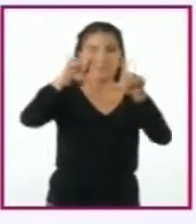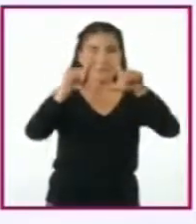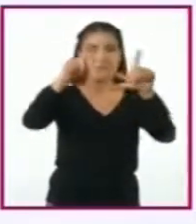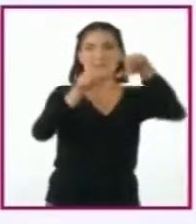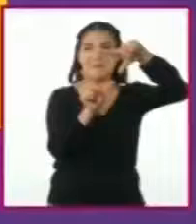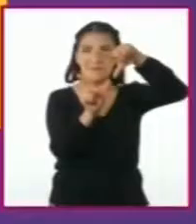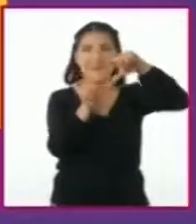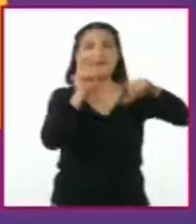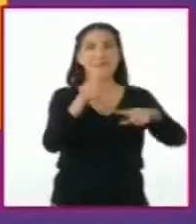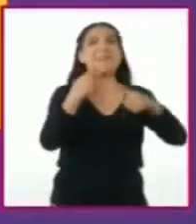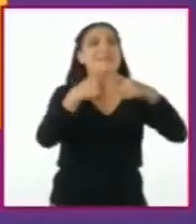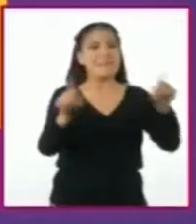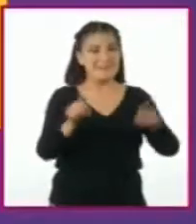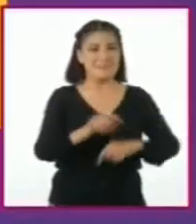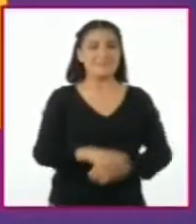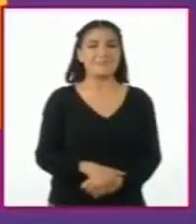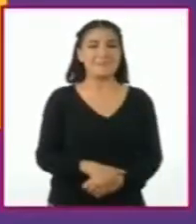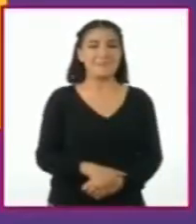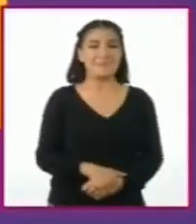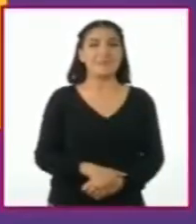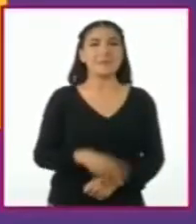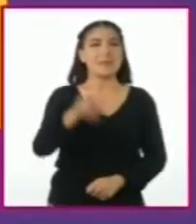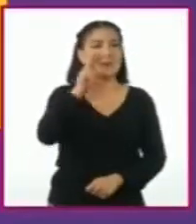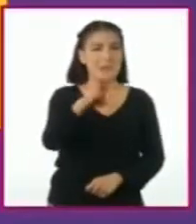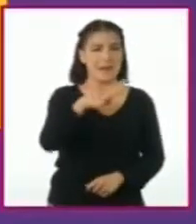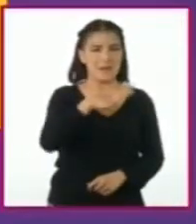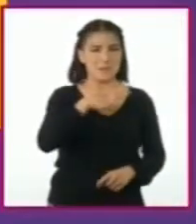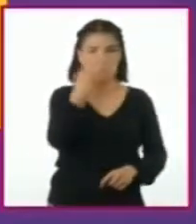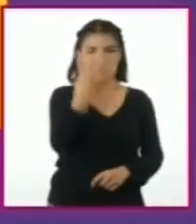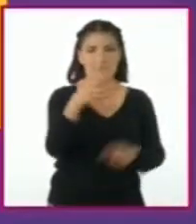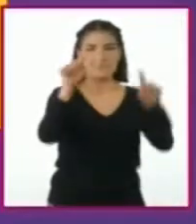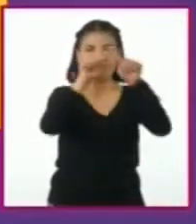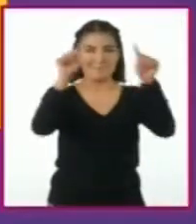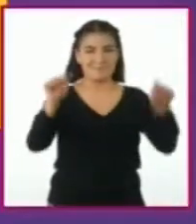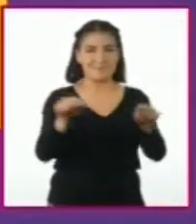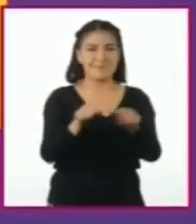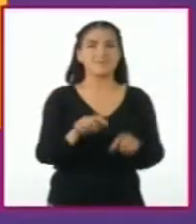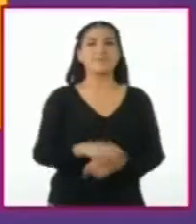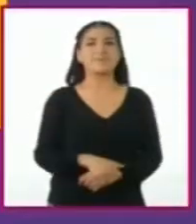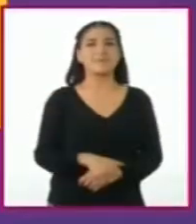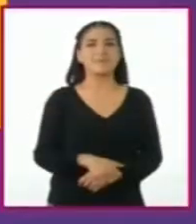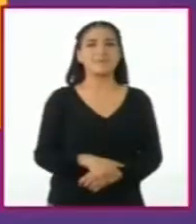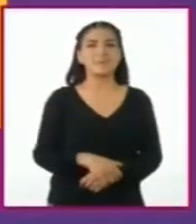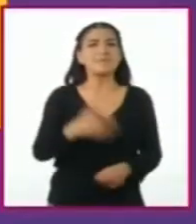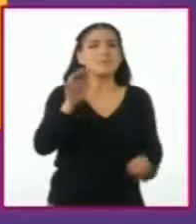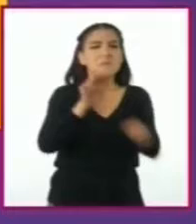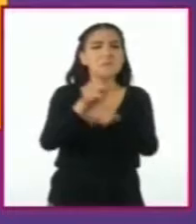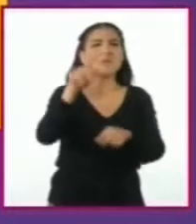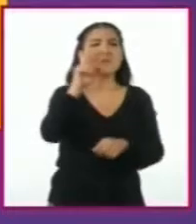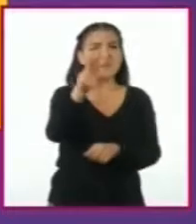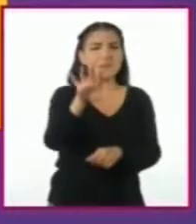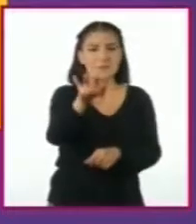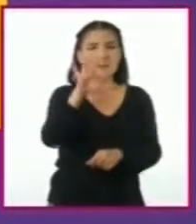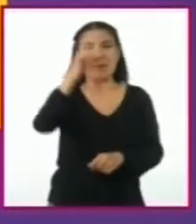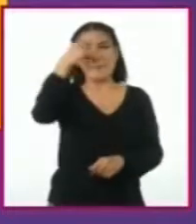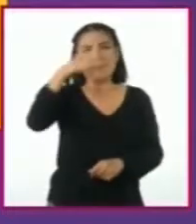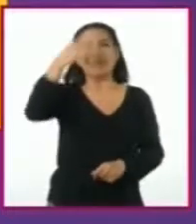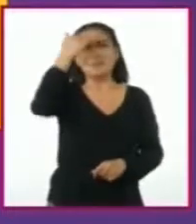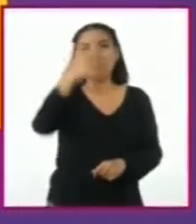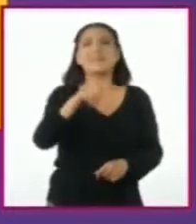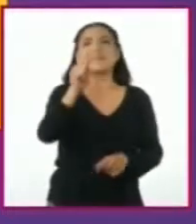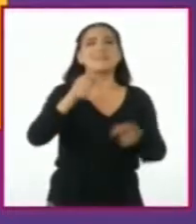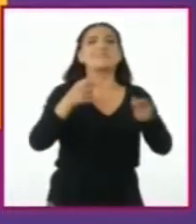siguiente. Aquí hay 4 cuadrados. ¿Qué procedimiento utilizarían para saber qué cuadrados